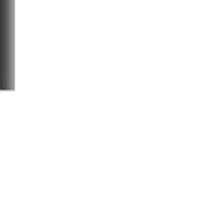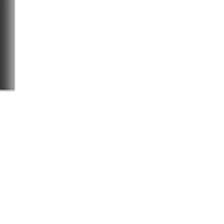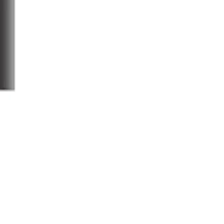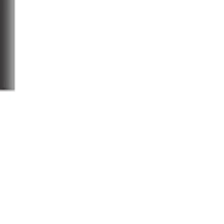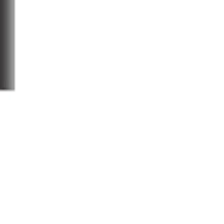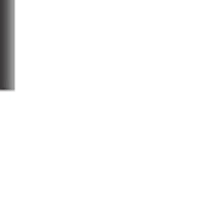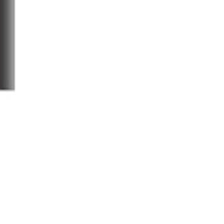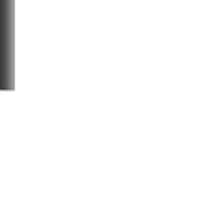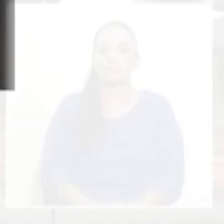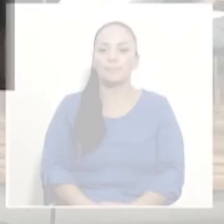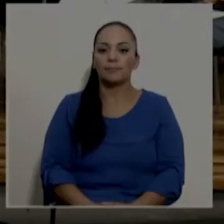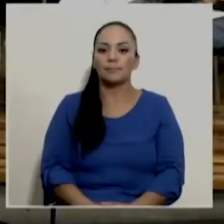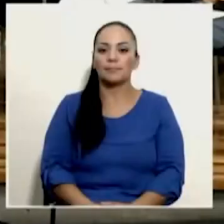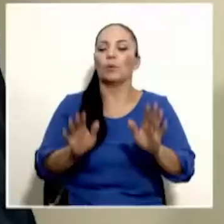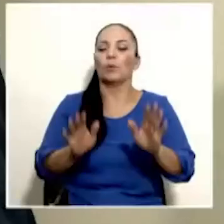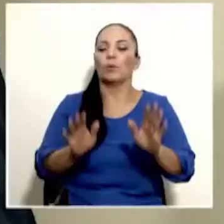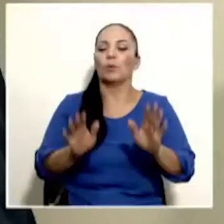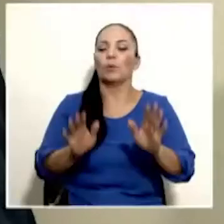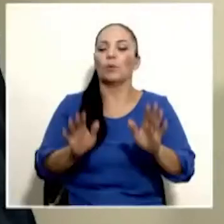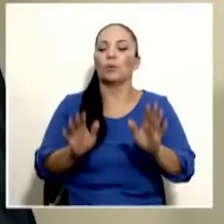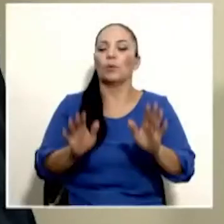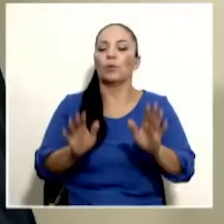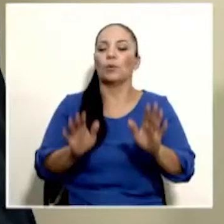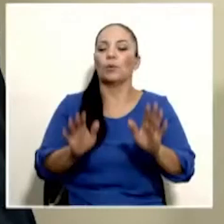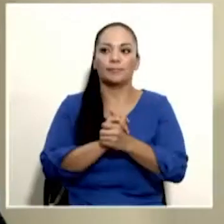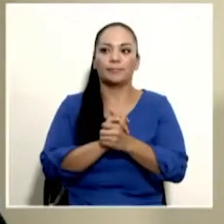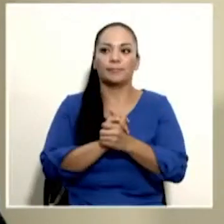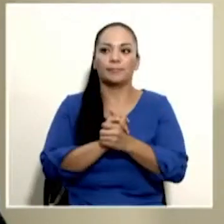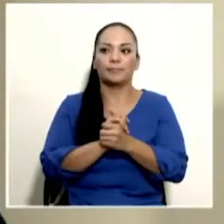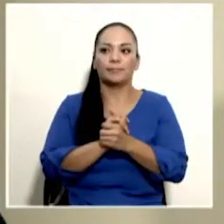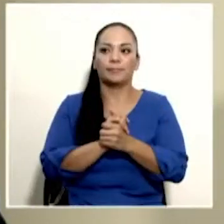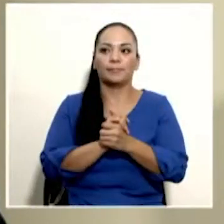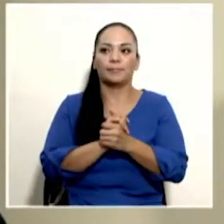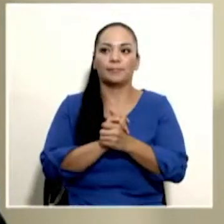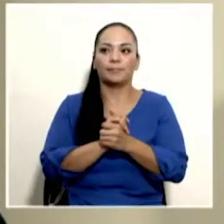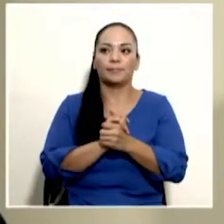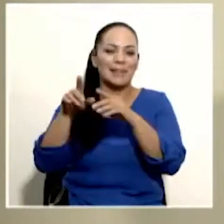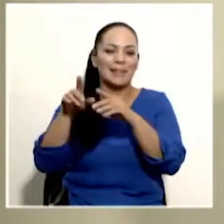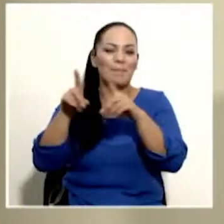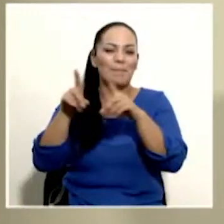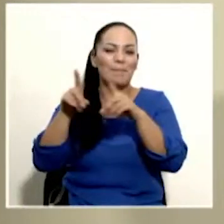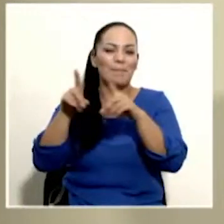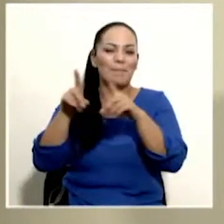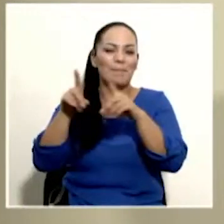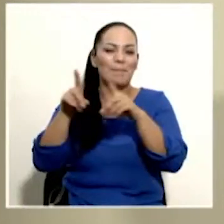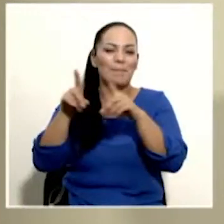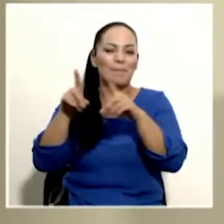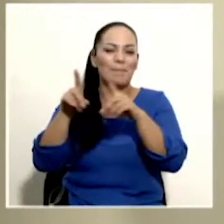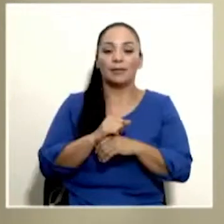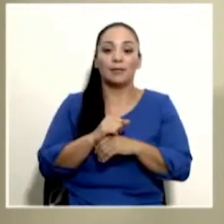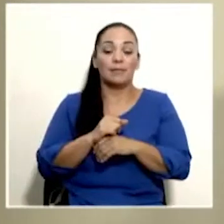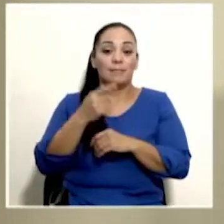la llave del progreso don álvaro muy diplomático de la nación anuncia que le va a